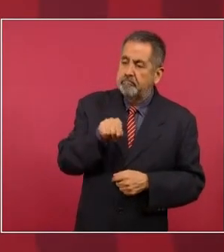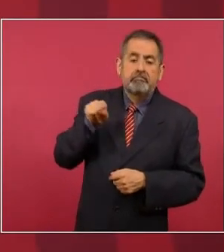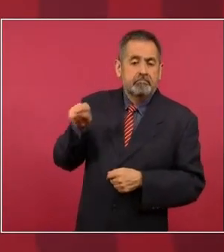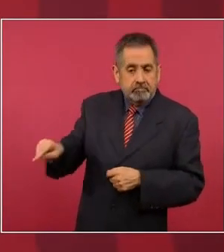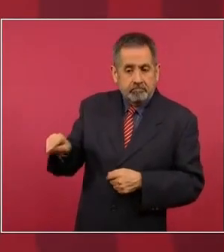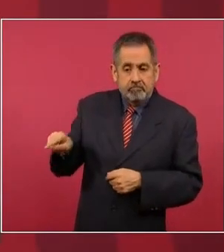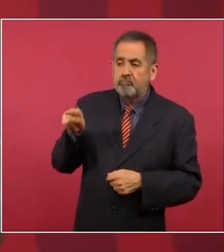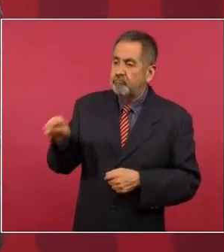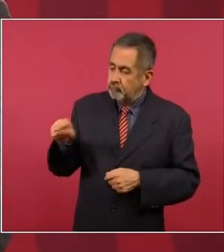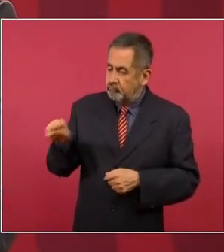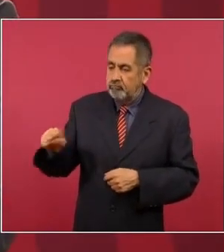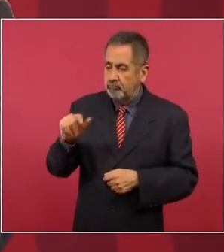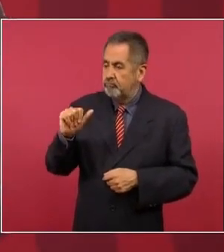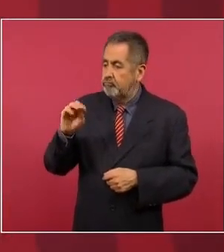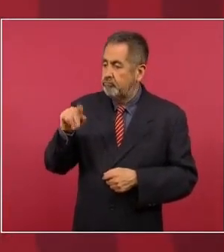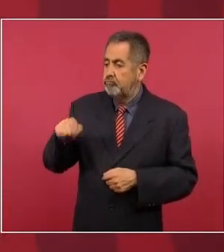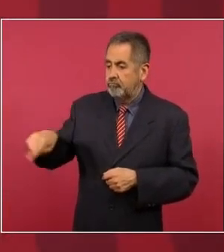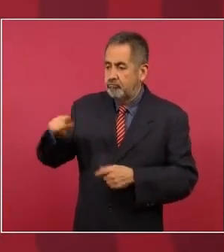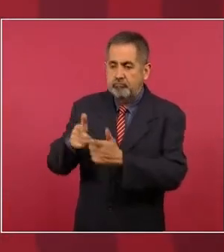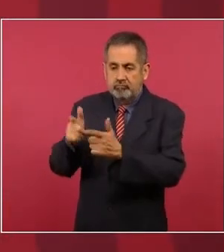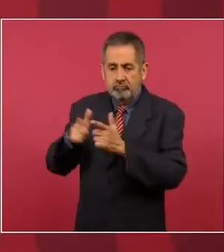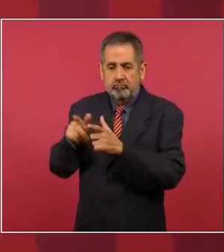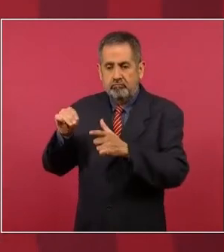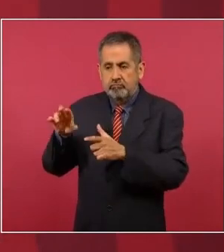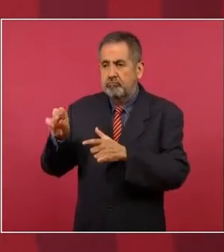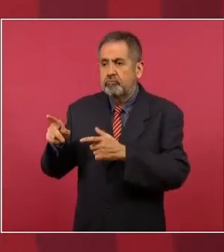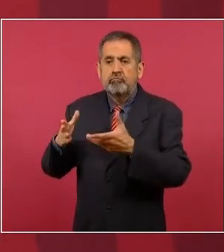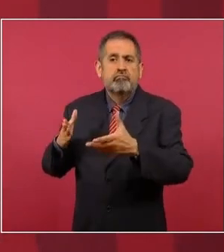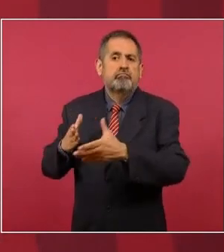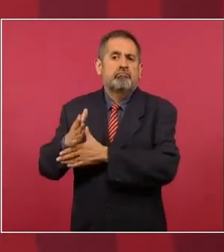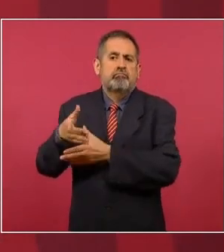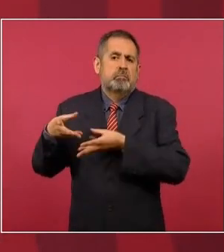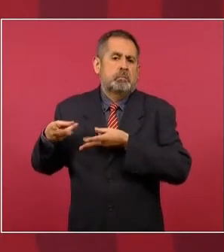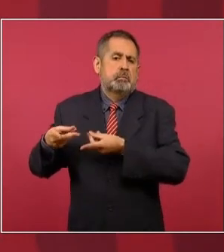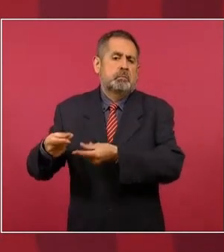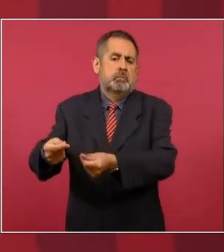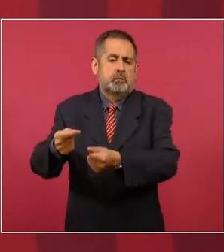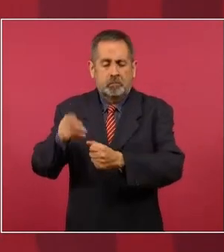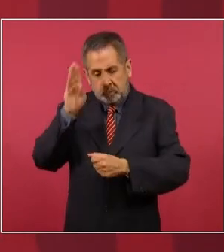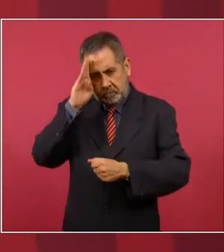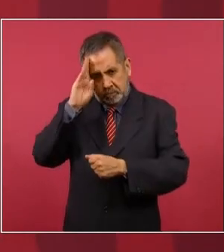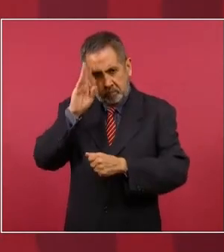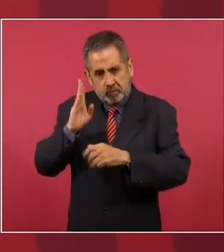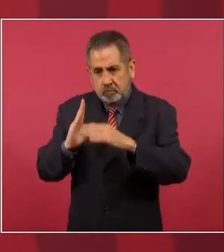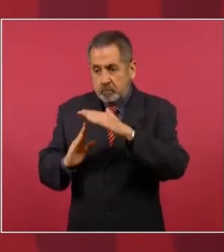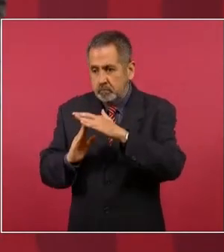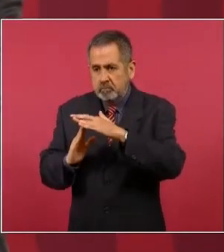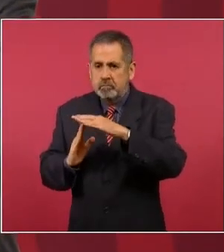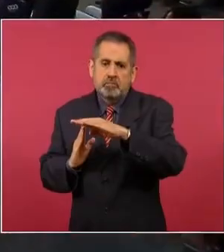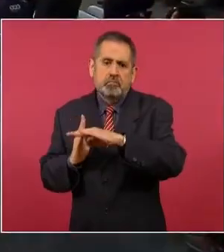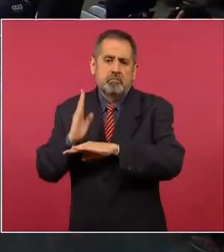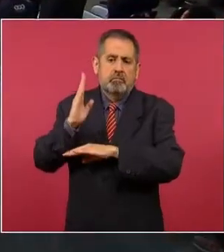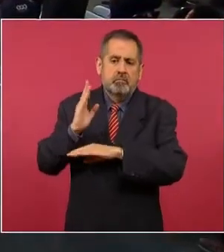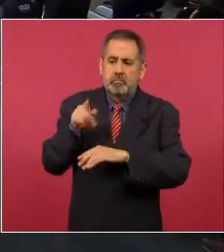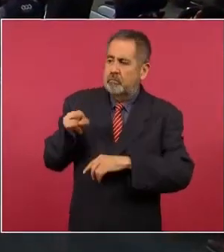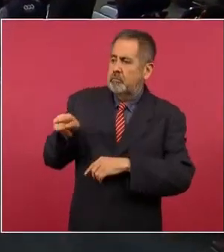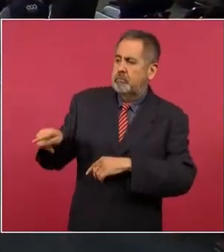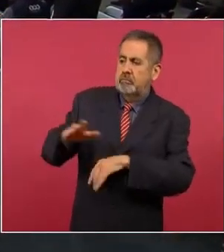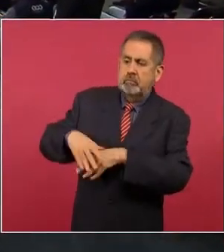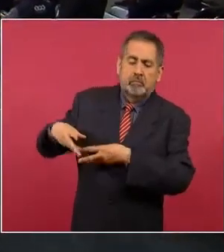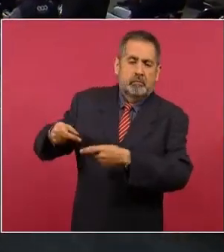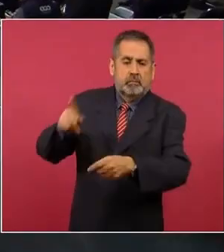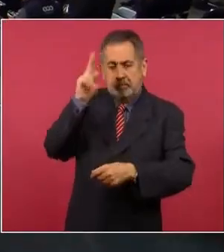que los que habían rebasado el tope de campaña hayamos sido nosotros.